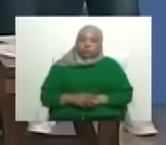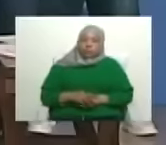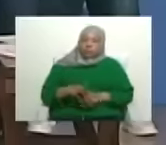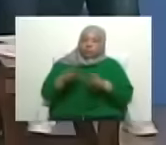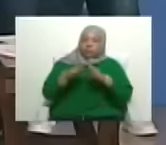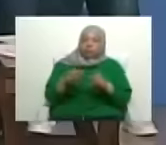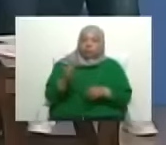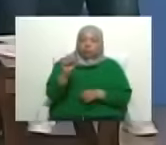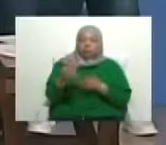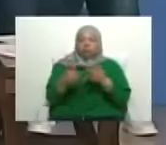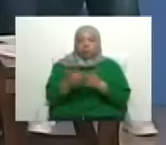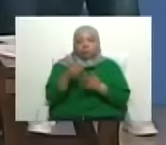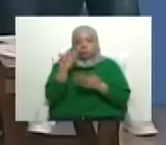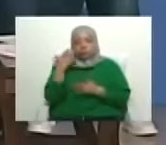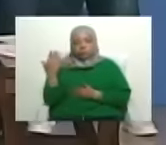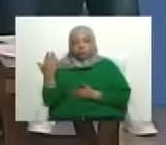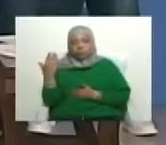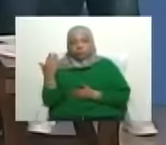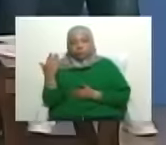menos medicina.